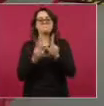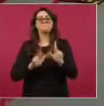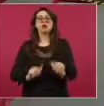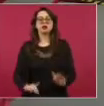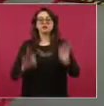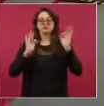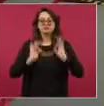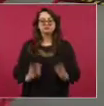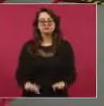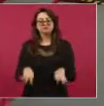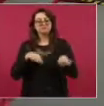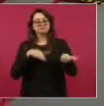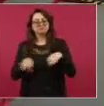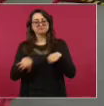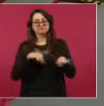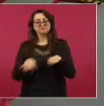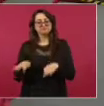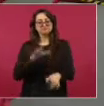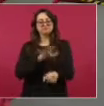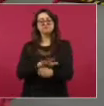Compañeras y compañeros,